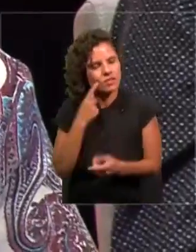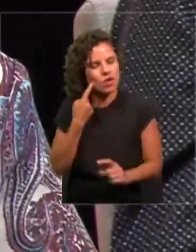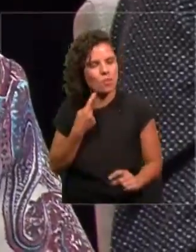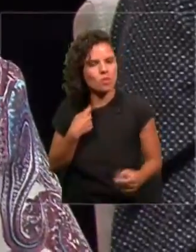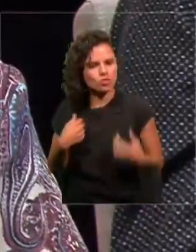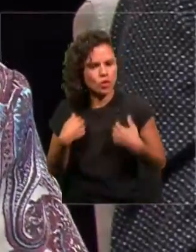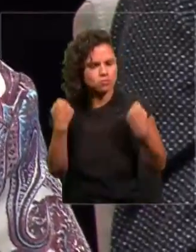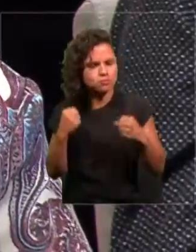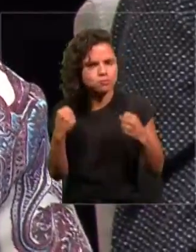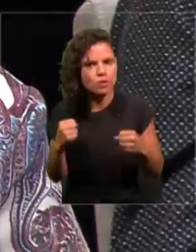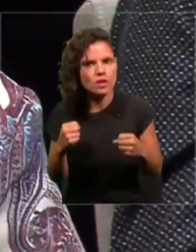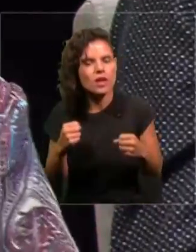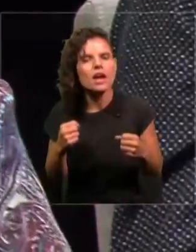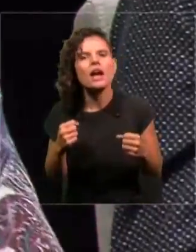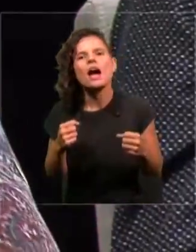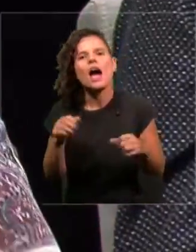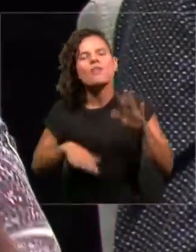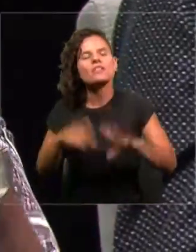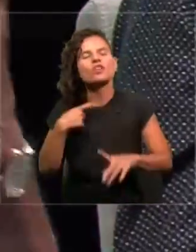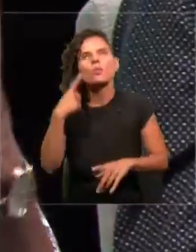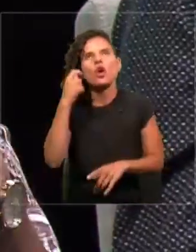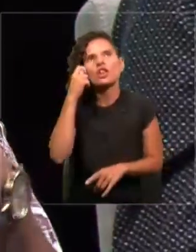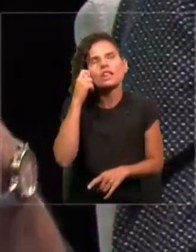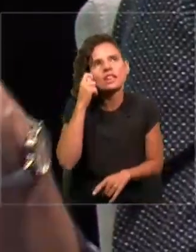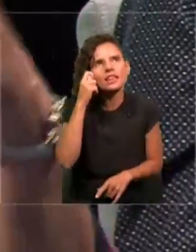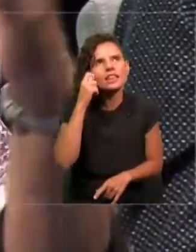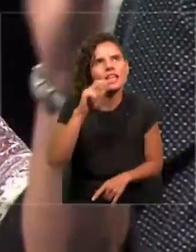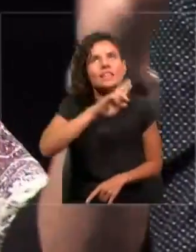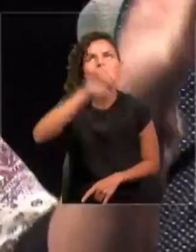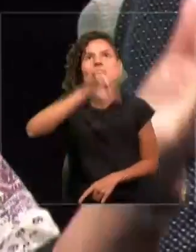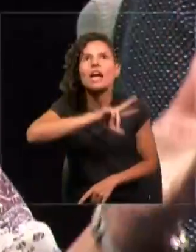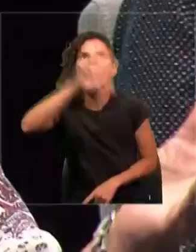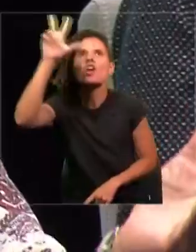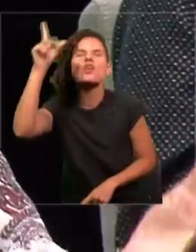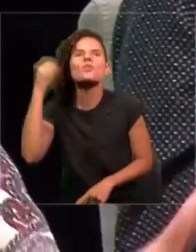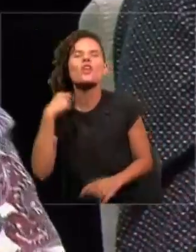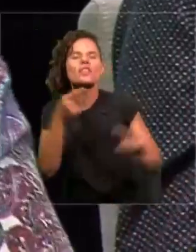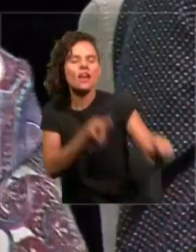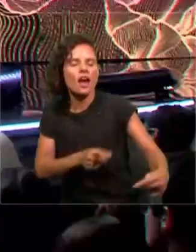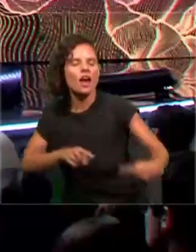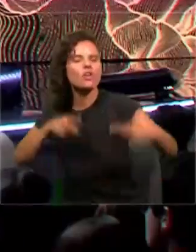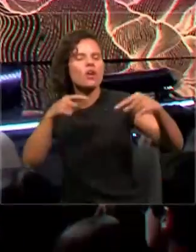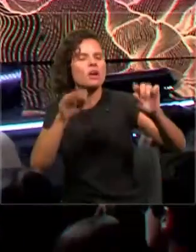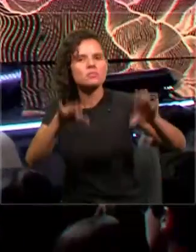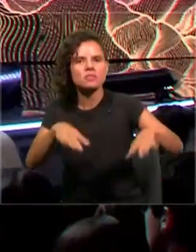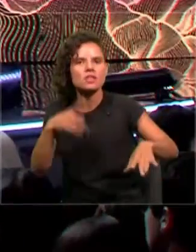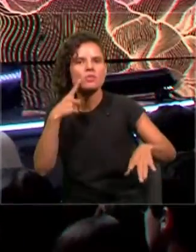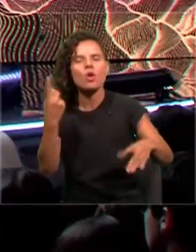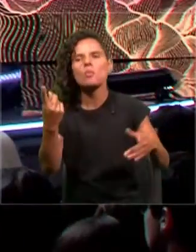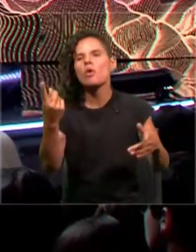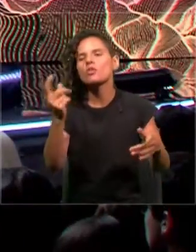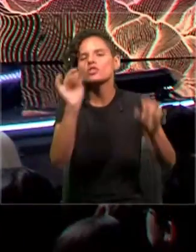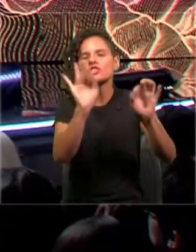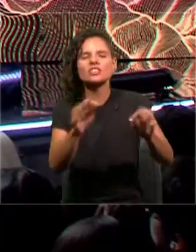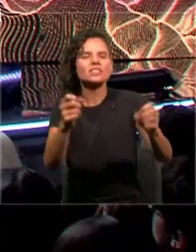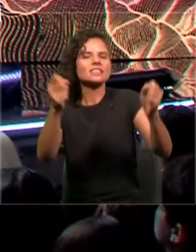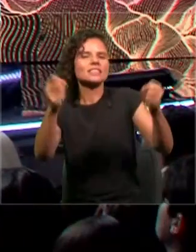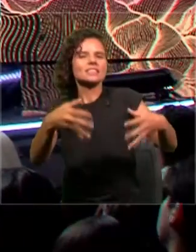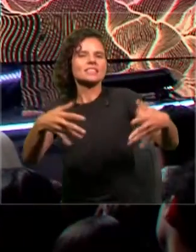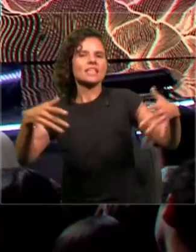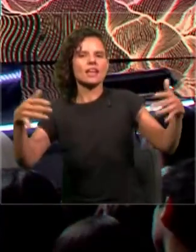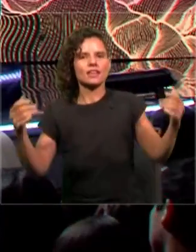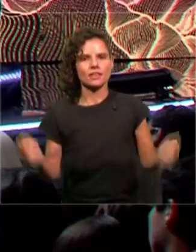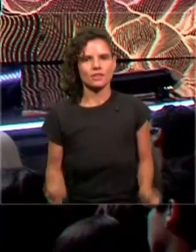dice teológicamente, dialogar como algo beatífico. Bueno, la verdad es que